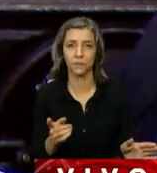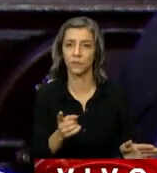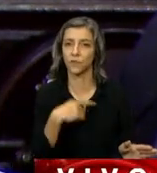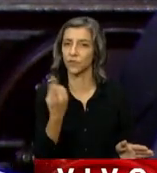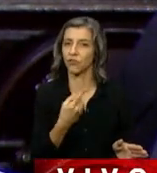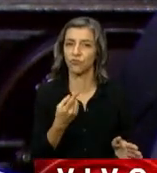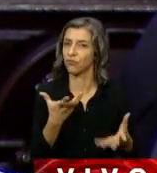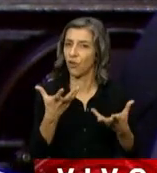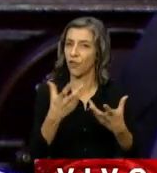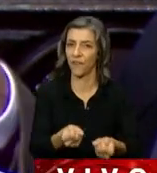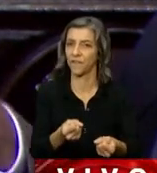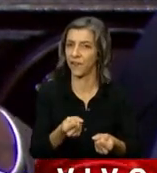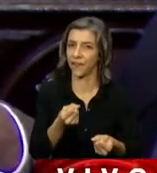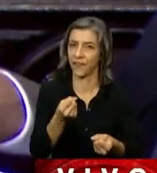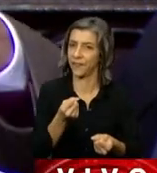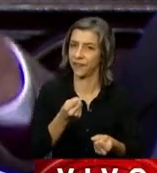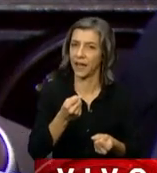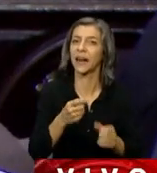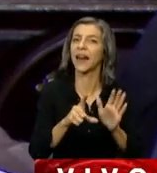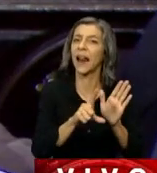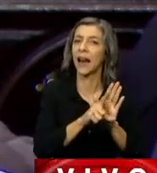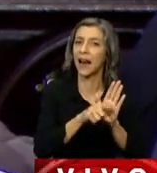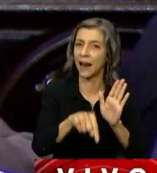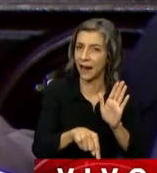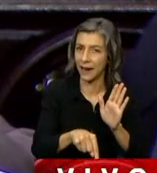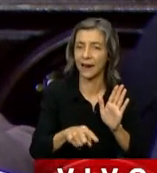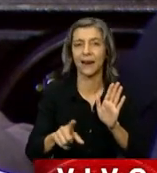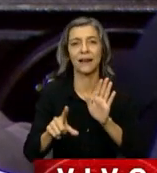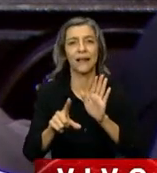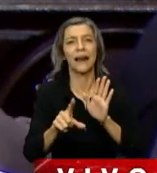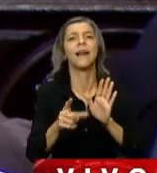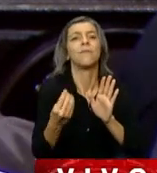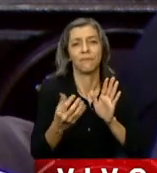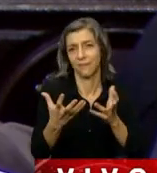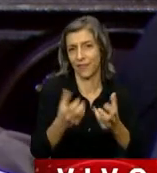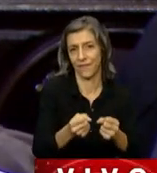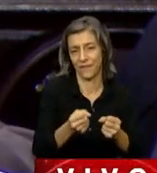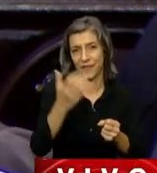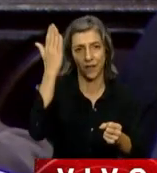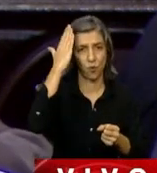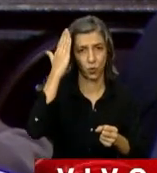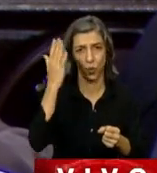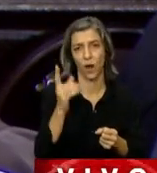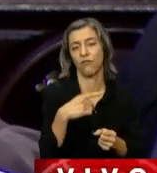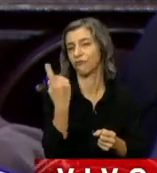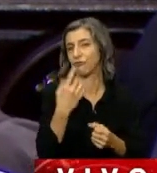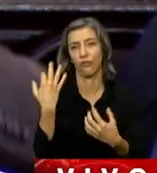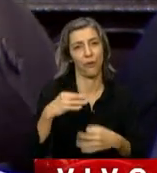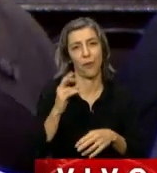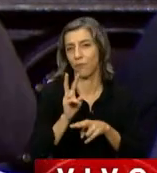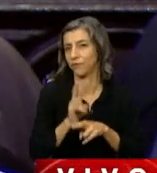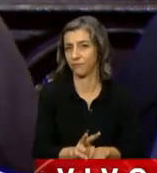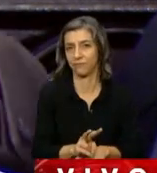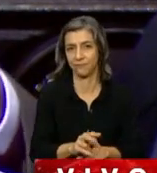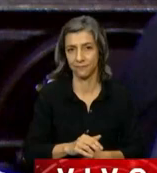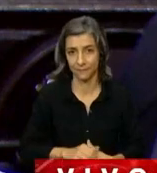políticas, tenemos que defender estas leyes que generan, fortalecen nuestra cultura. Una palabrita más.